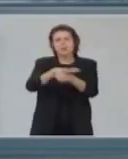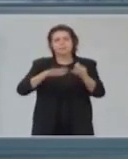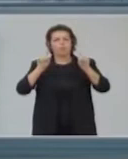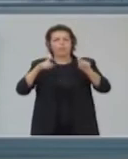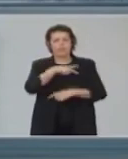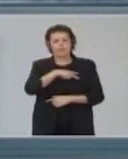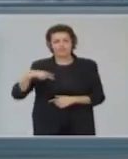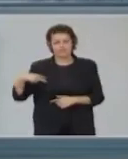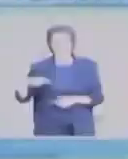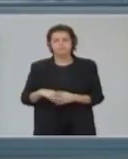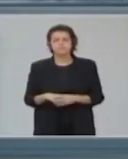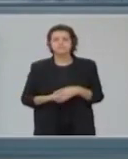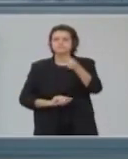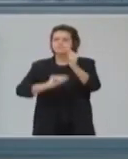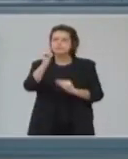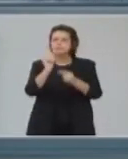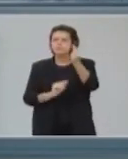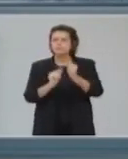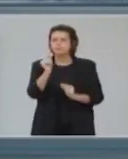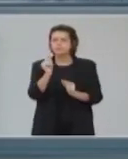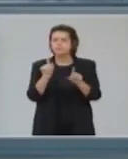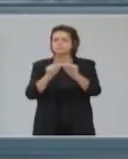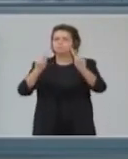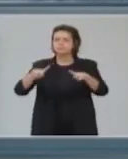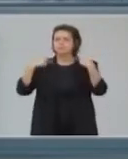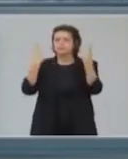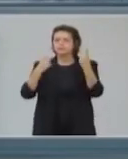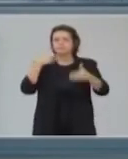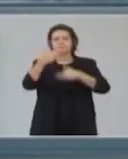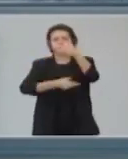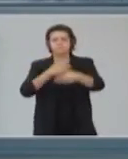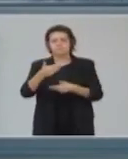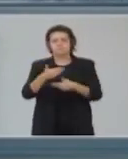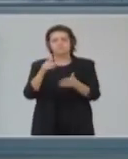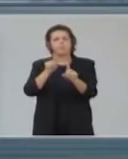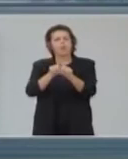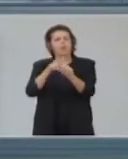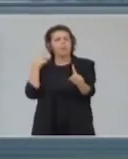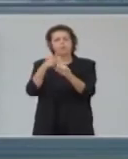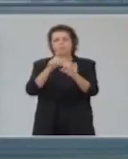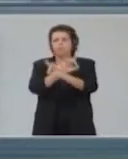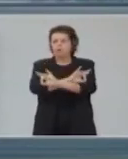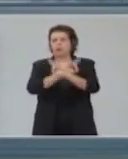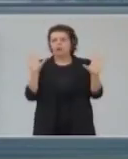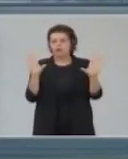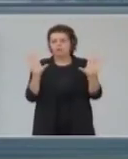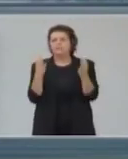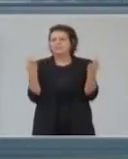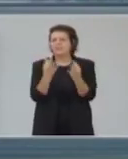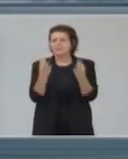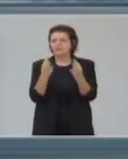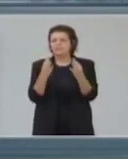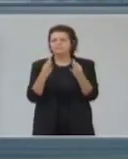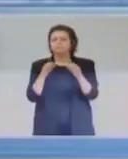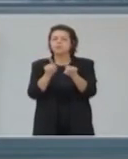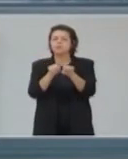Cantabria. Unos presupuestos que nos permitirán seguir avanzando con un objetivo claro. Continuar